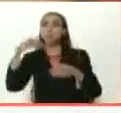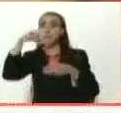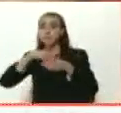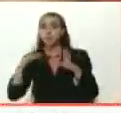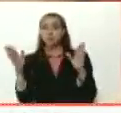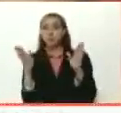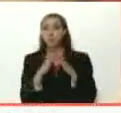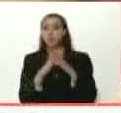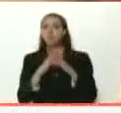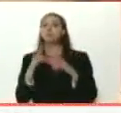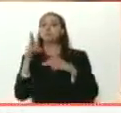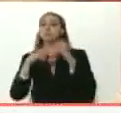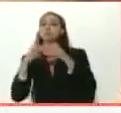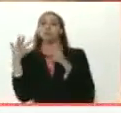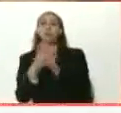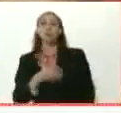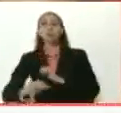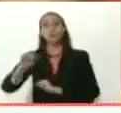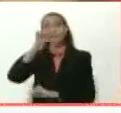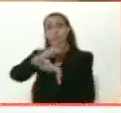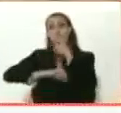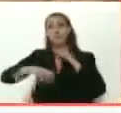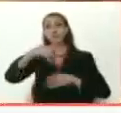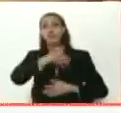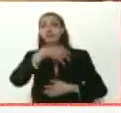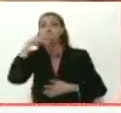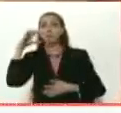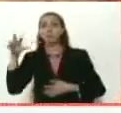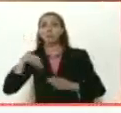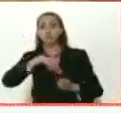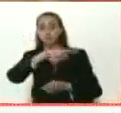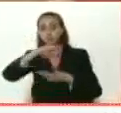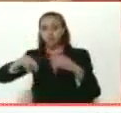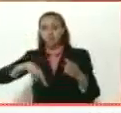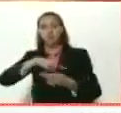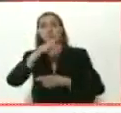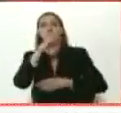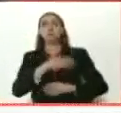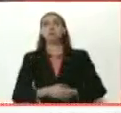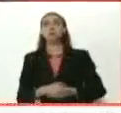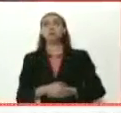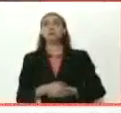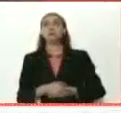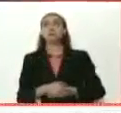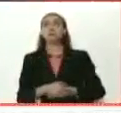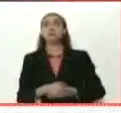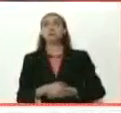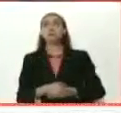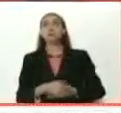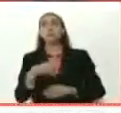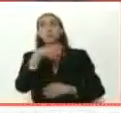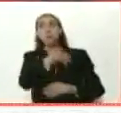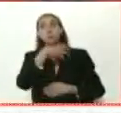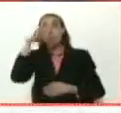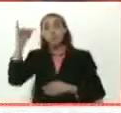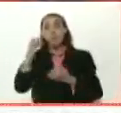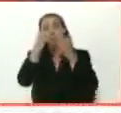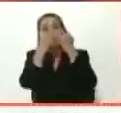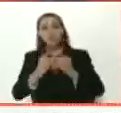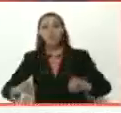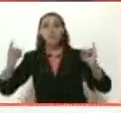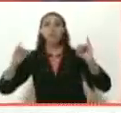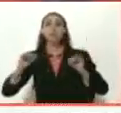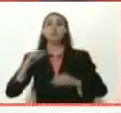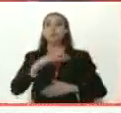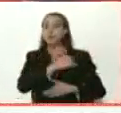la paz se construye en la defensa de la revolución, en la defensa de nuestra patria, en soberanía, en independencia.